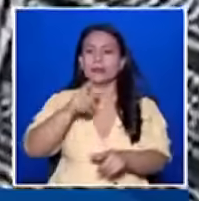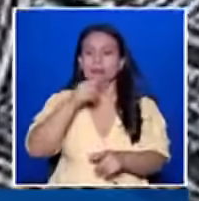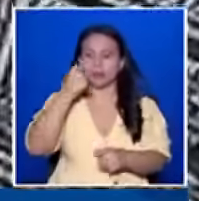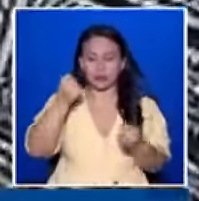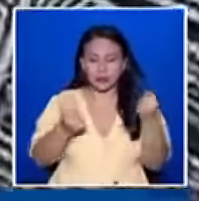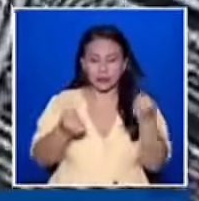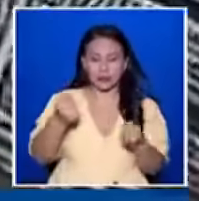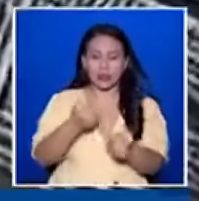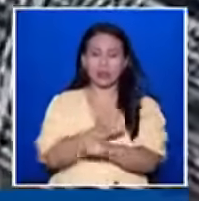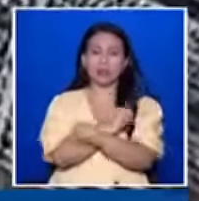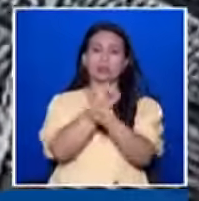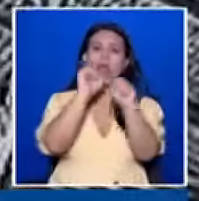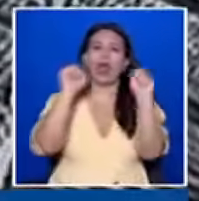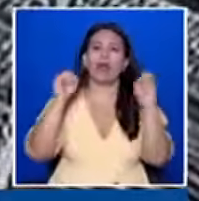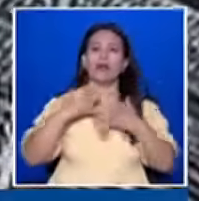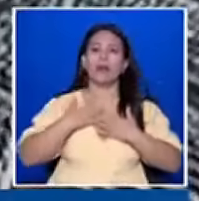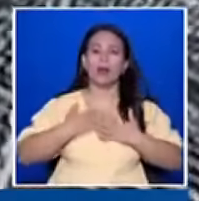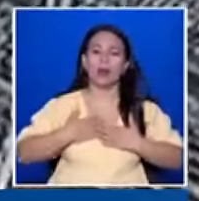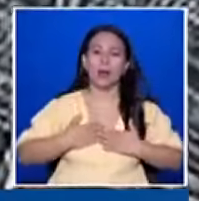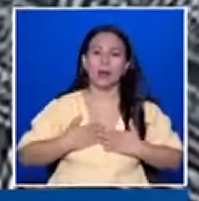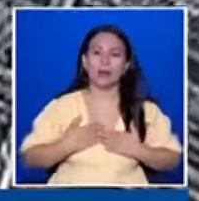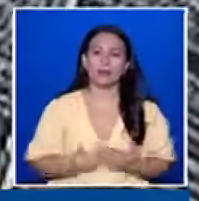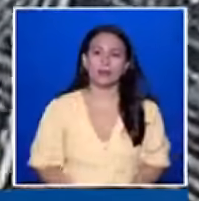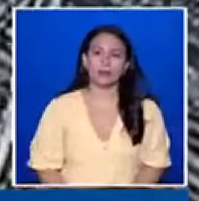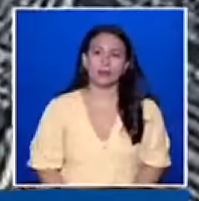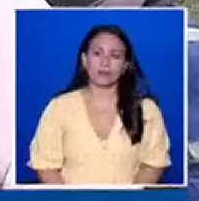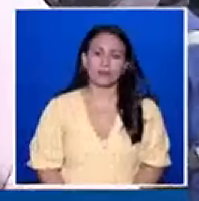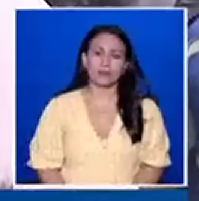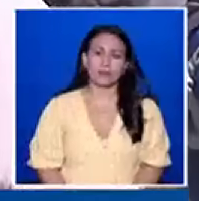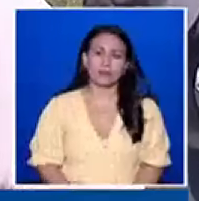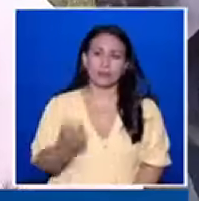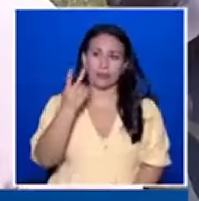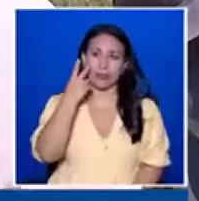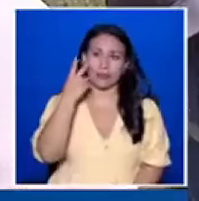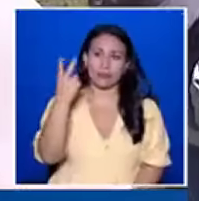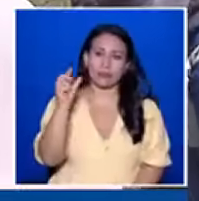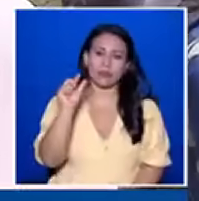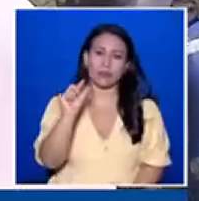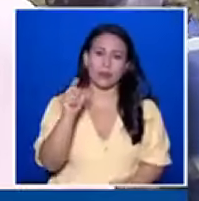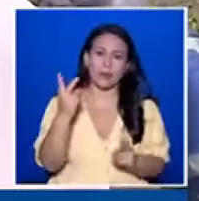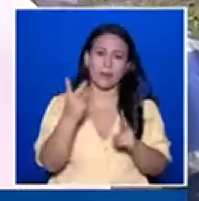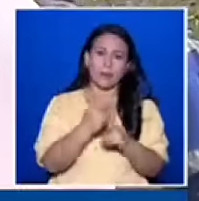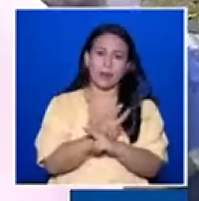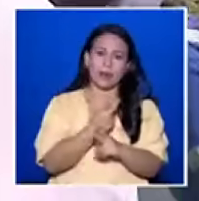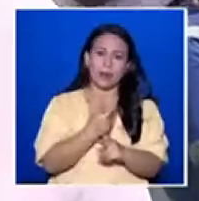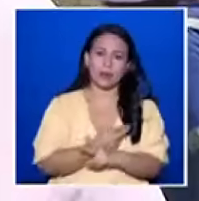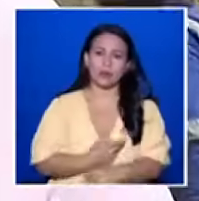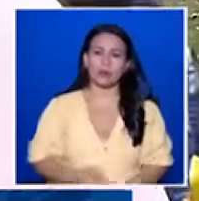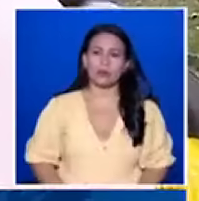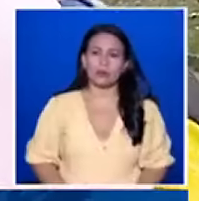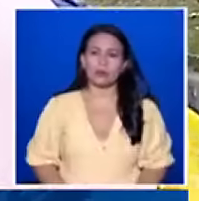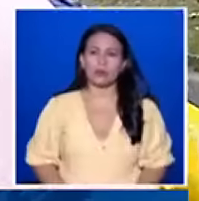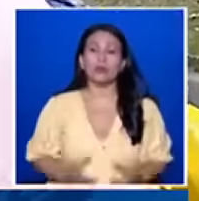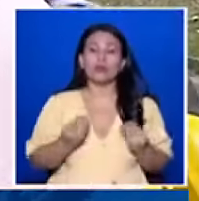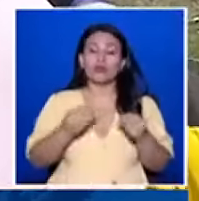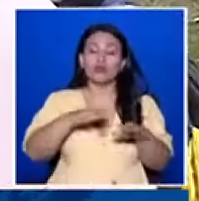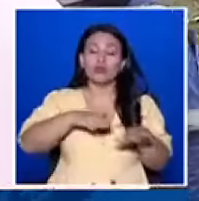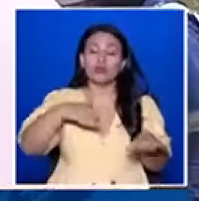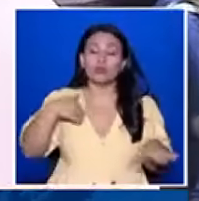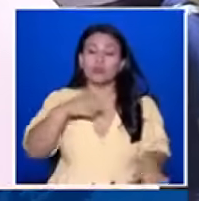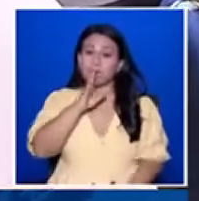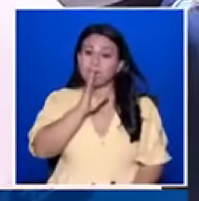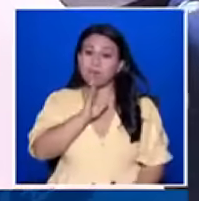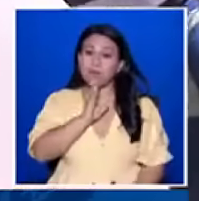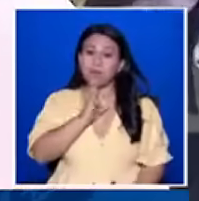conductor, pudieron ser rescatados ilesos. Es un poco peligroso porque es la vía muy congestionada y